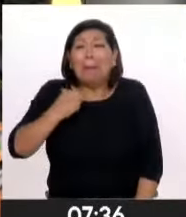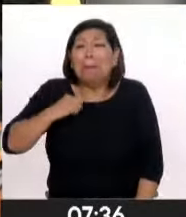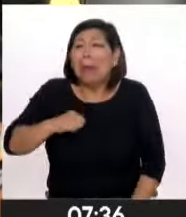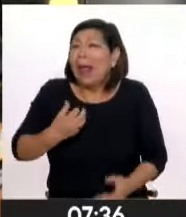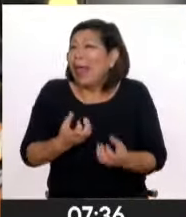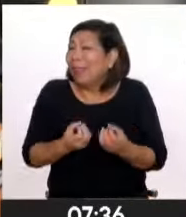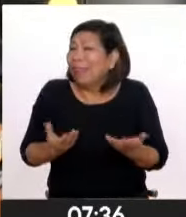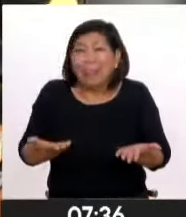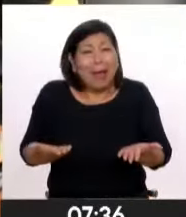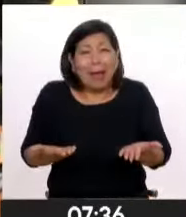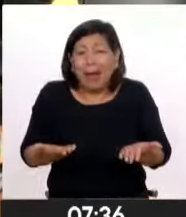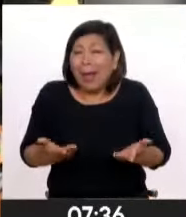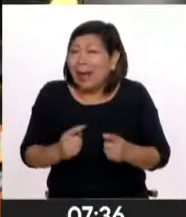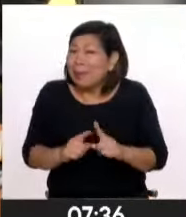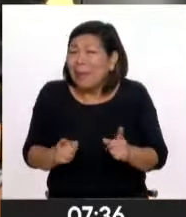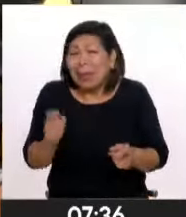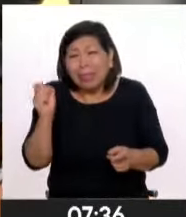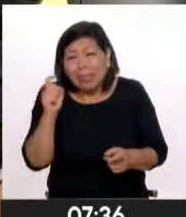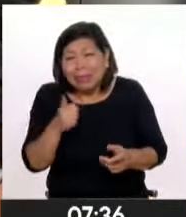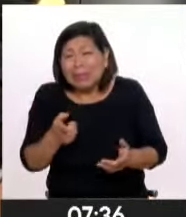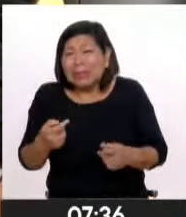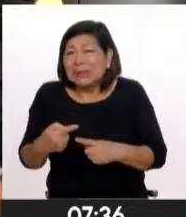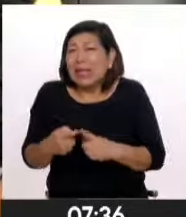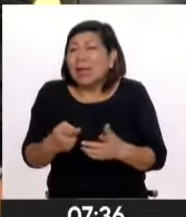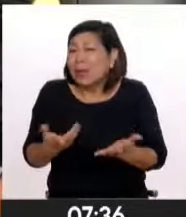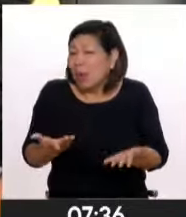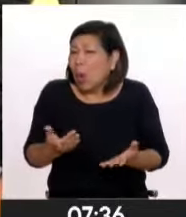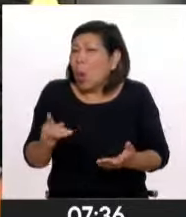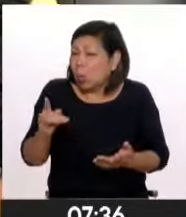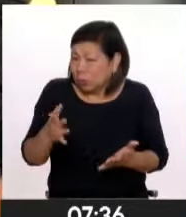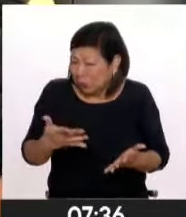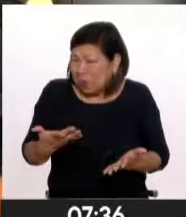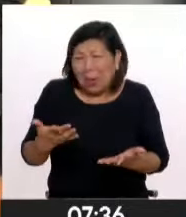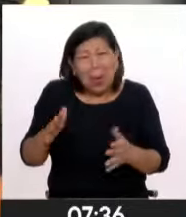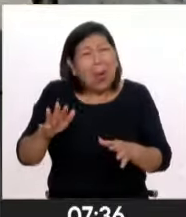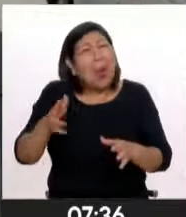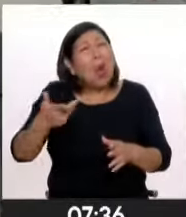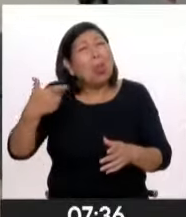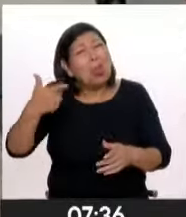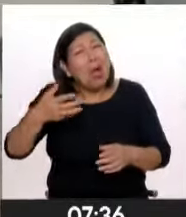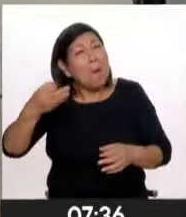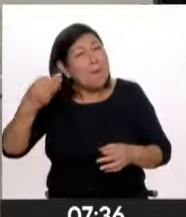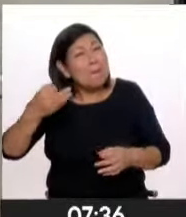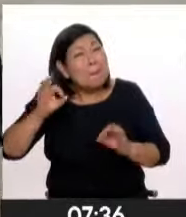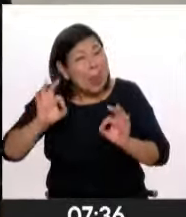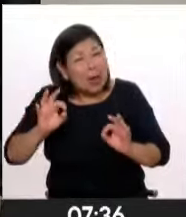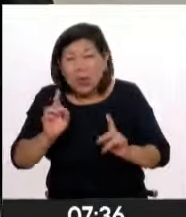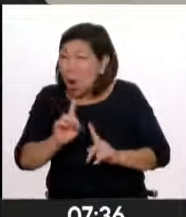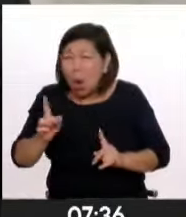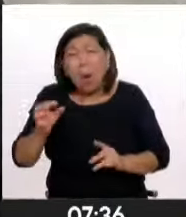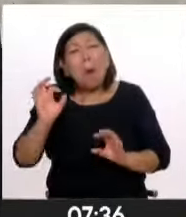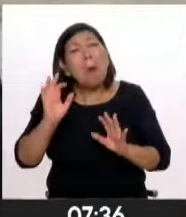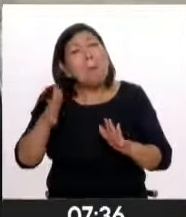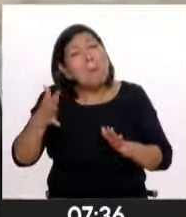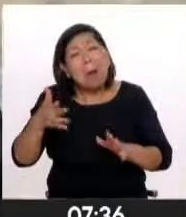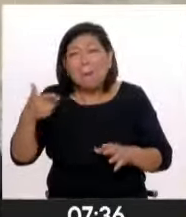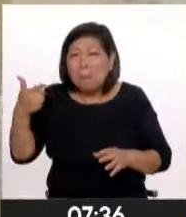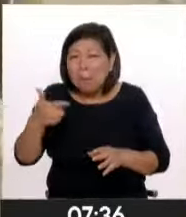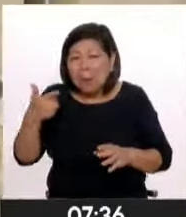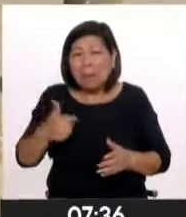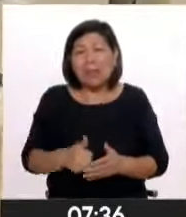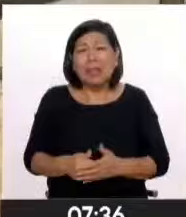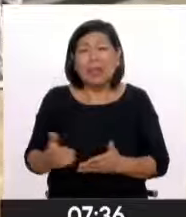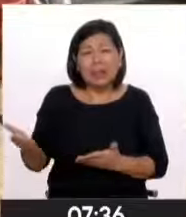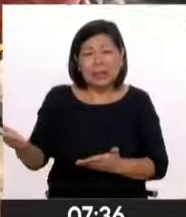que cada vez es más violento, que cada vez es más agresivo, que usa armas letales como el que hemos demostrado ahora. Los serenos visiblemente golpeados